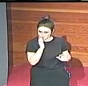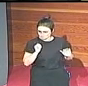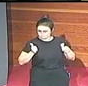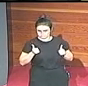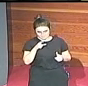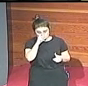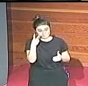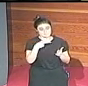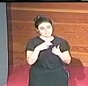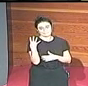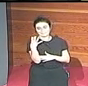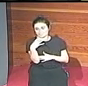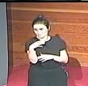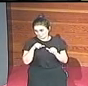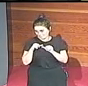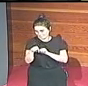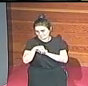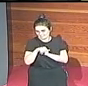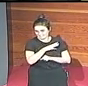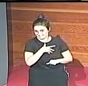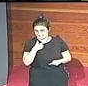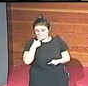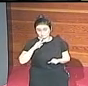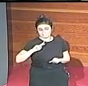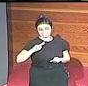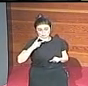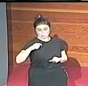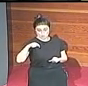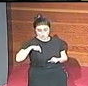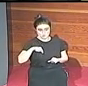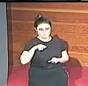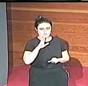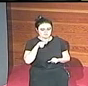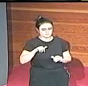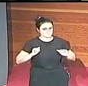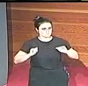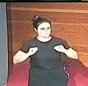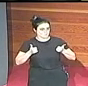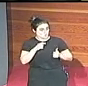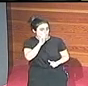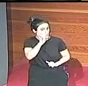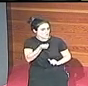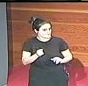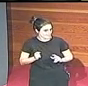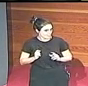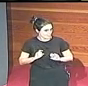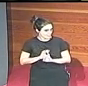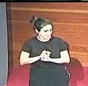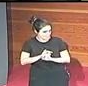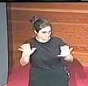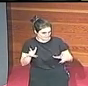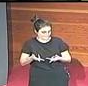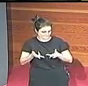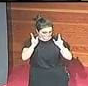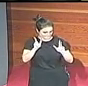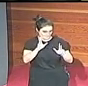2014, o sea, con el segundo Maidán, que puso en marcha la liberación de Ucrania de su relación